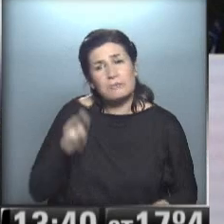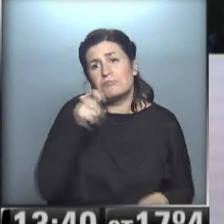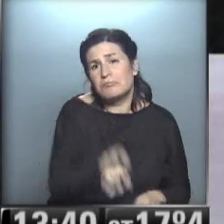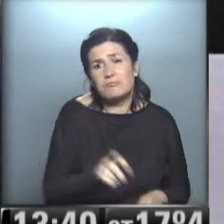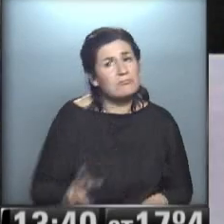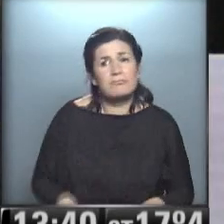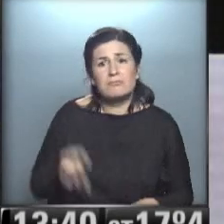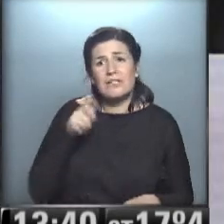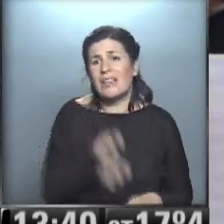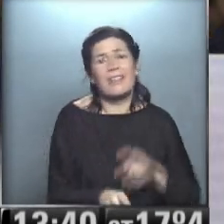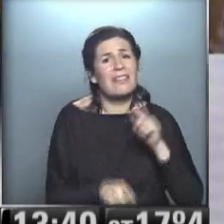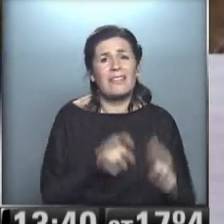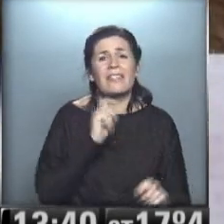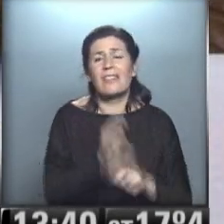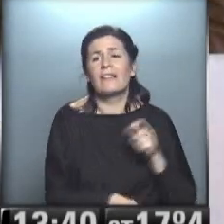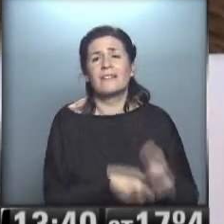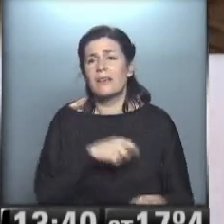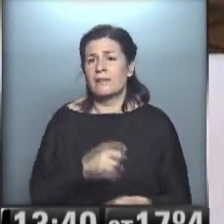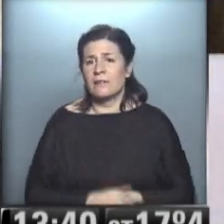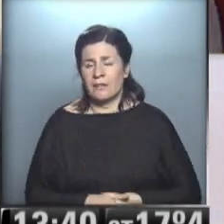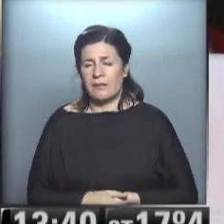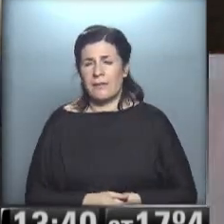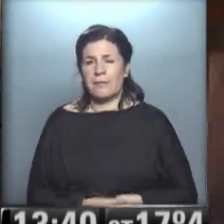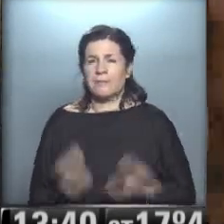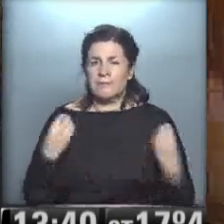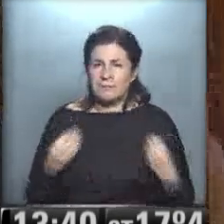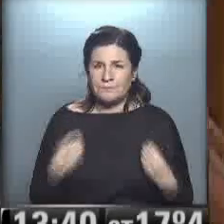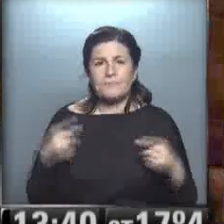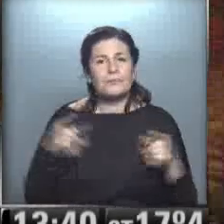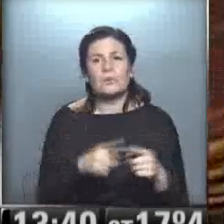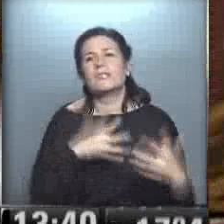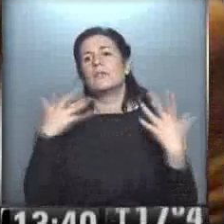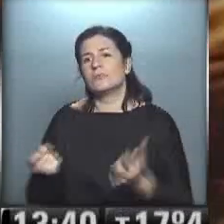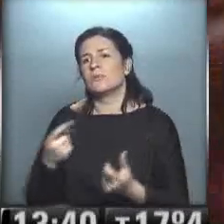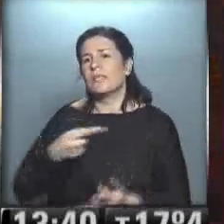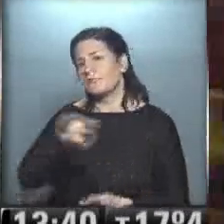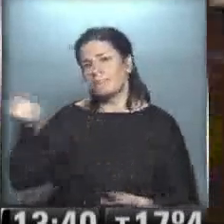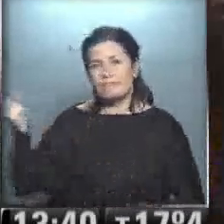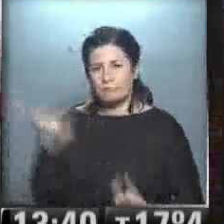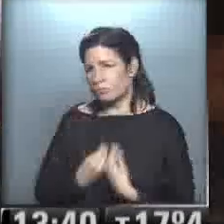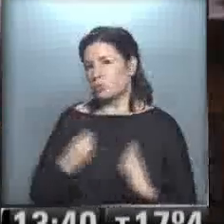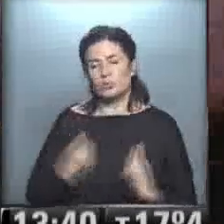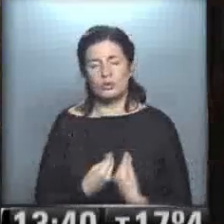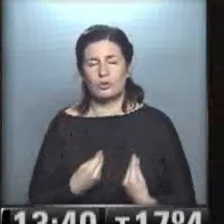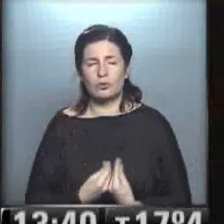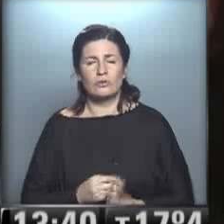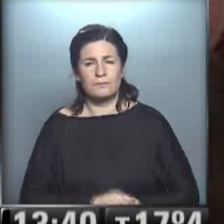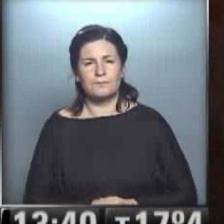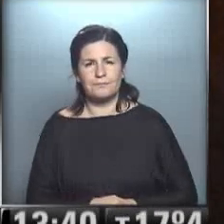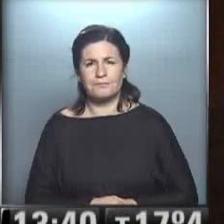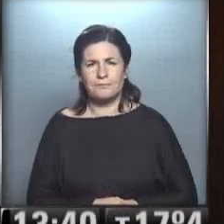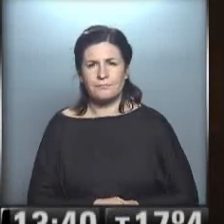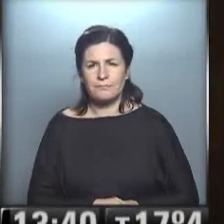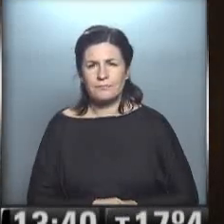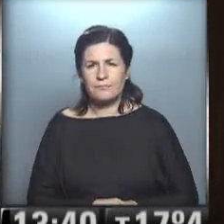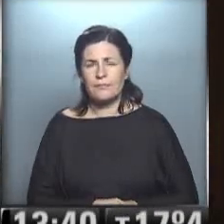y con eso ellos acompañan la posibilidad de poder ayudar a tantos hermanos nuestros. Sí, la ayuda que